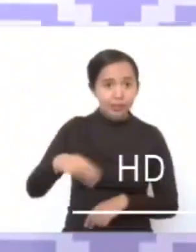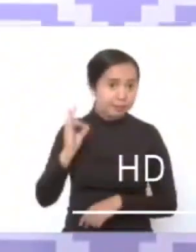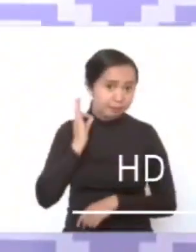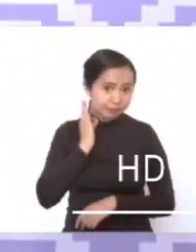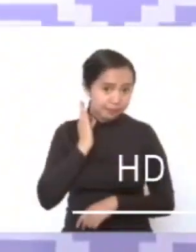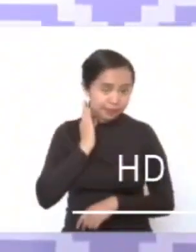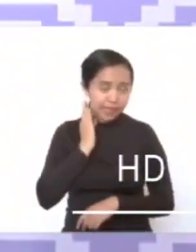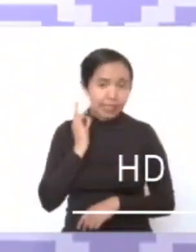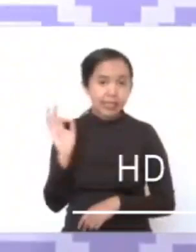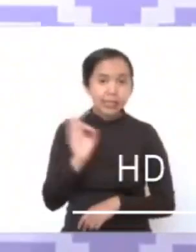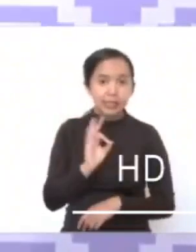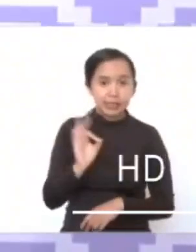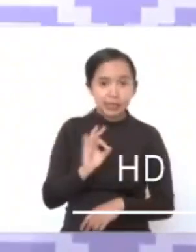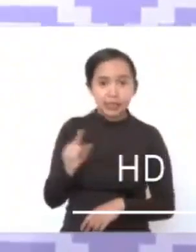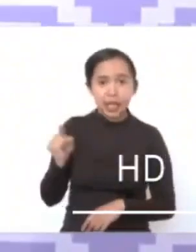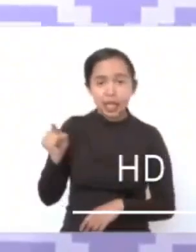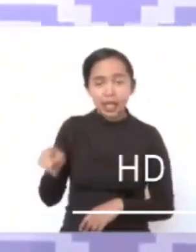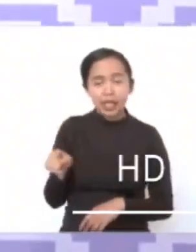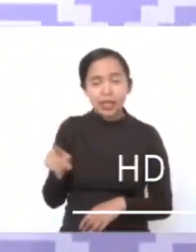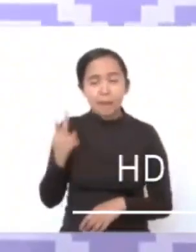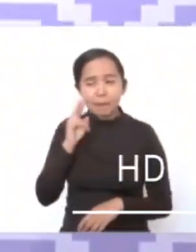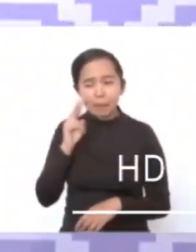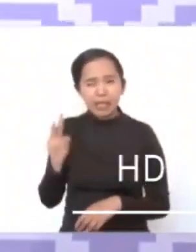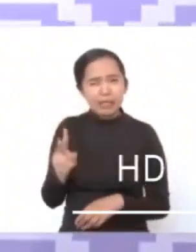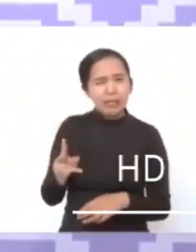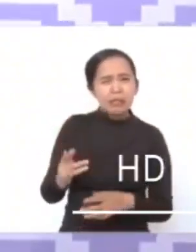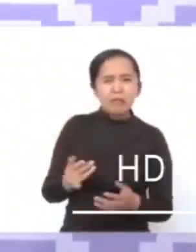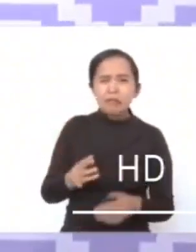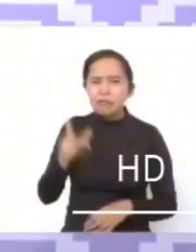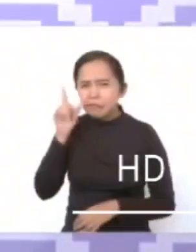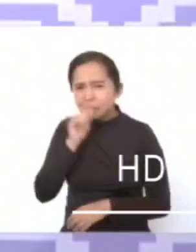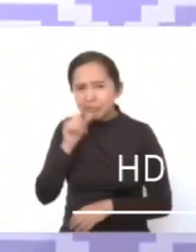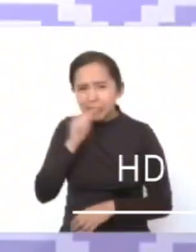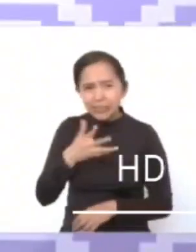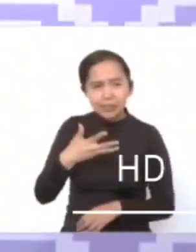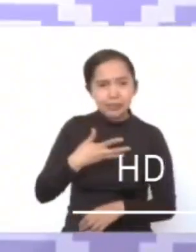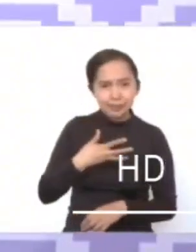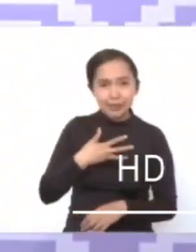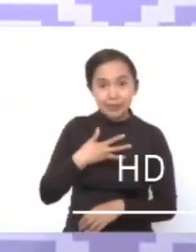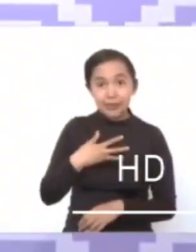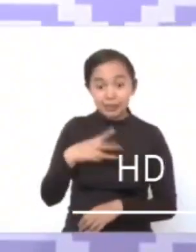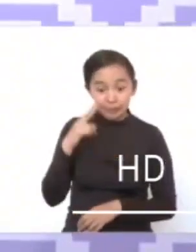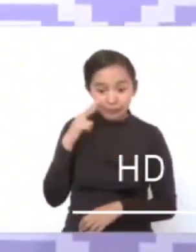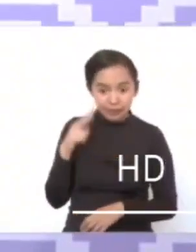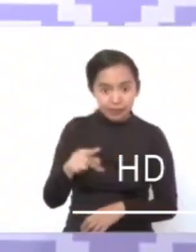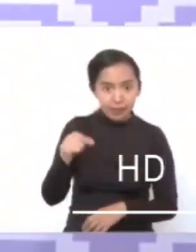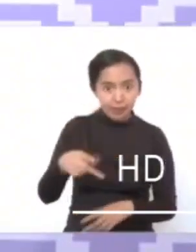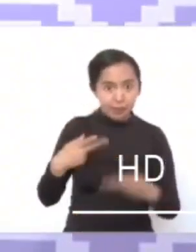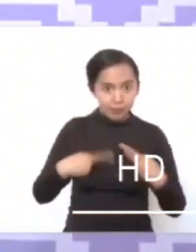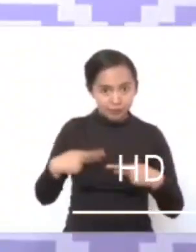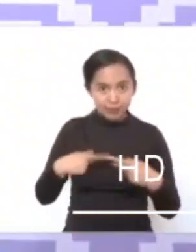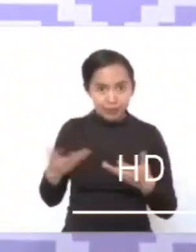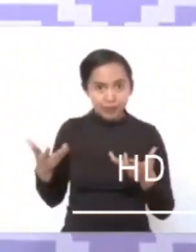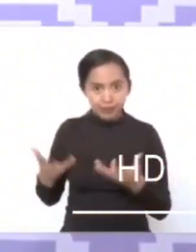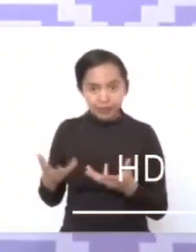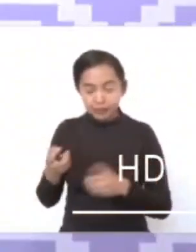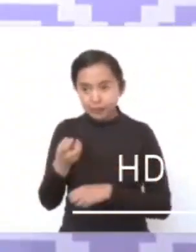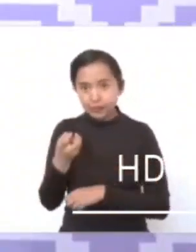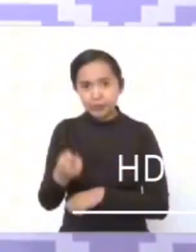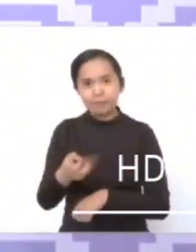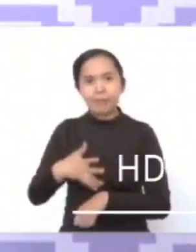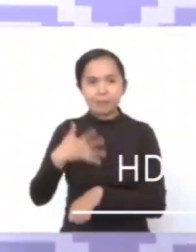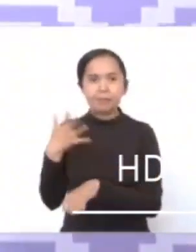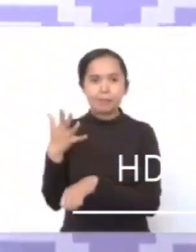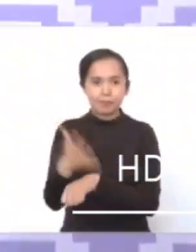fiscalía incurrió en alguna irregularidad. Y de ser así, será castigado. Que no les quede la menor duda. Sea